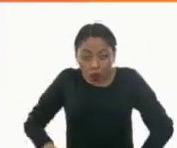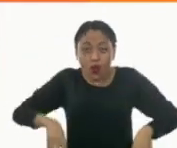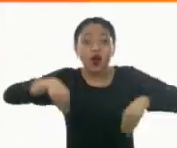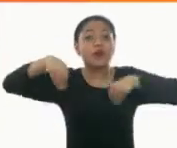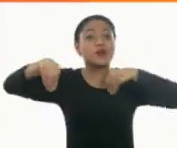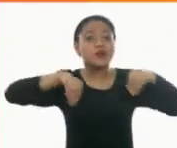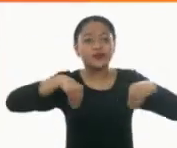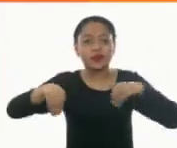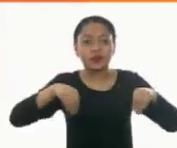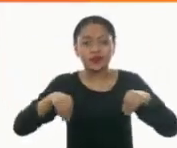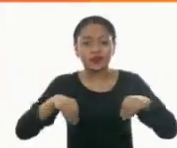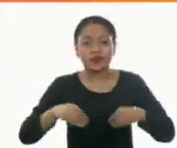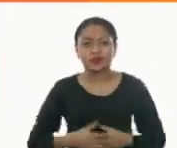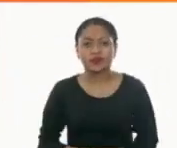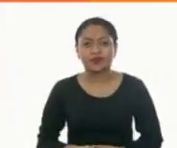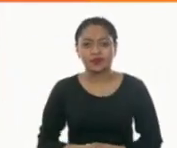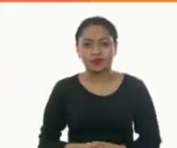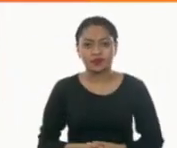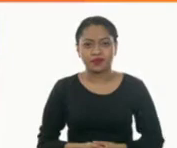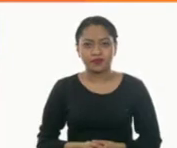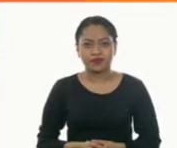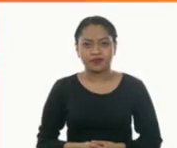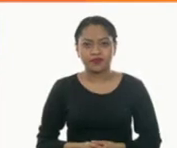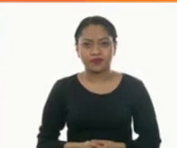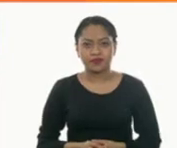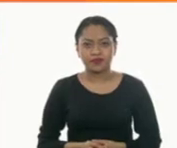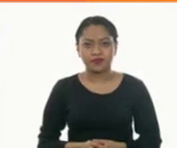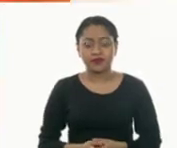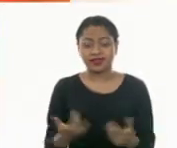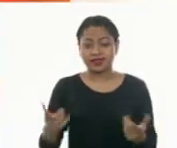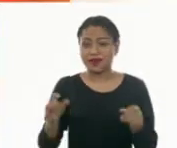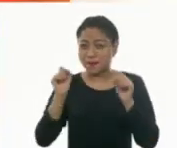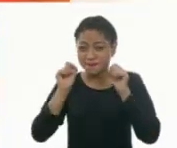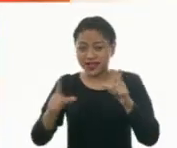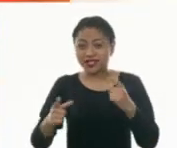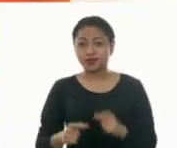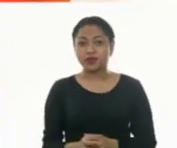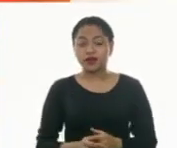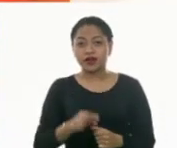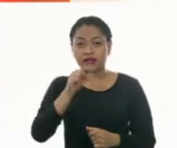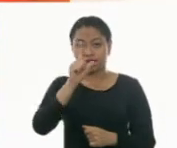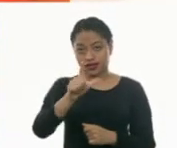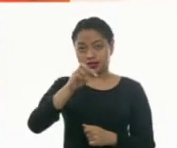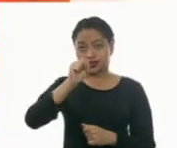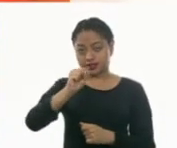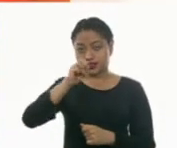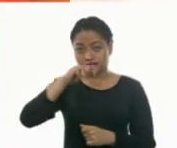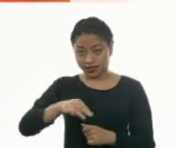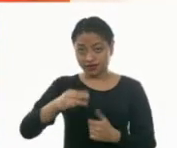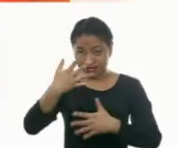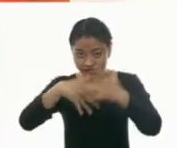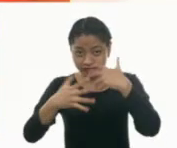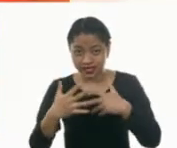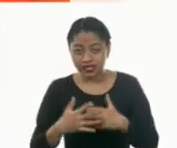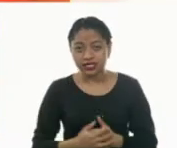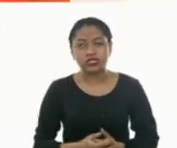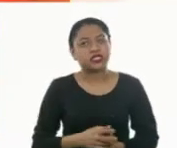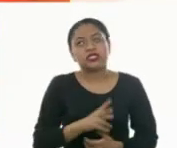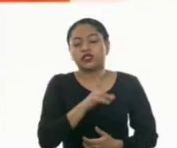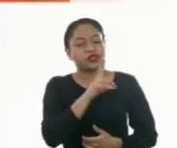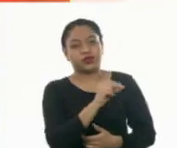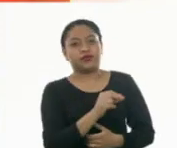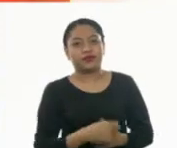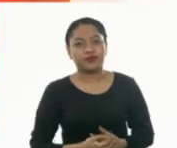de los gestos tiene alguna relación con la lengua de señas? No. Susan Borel-Maisonneuve lo